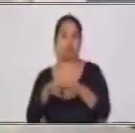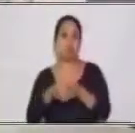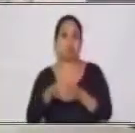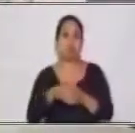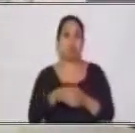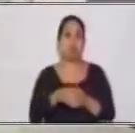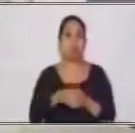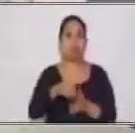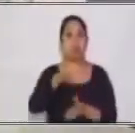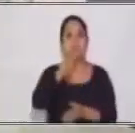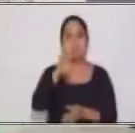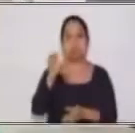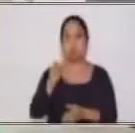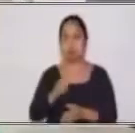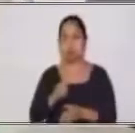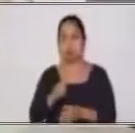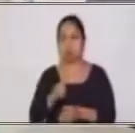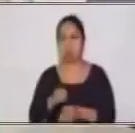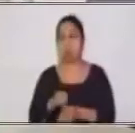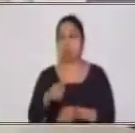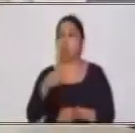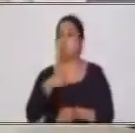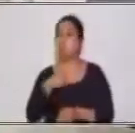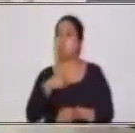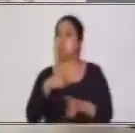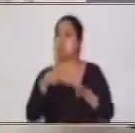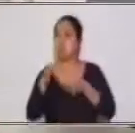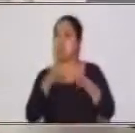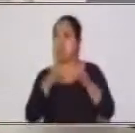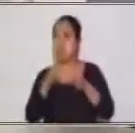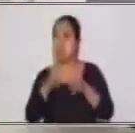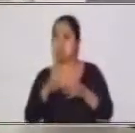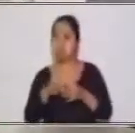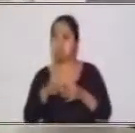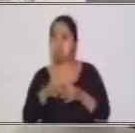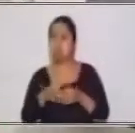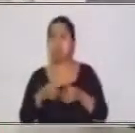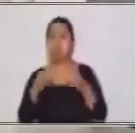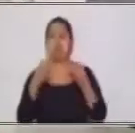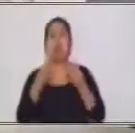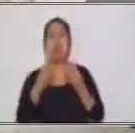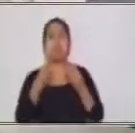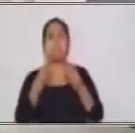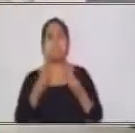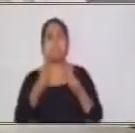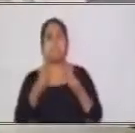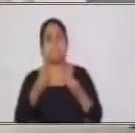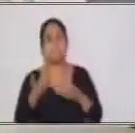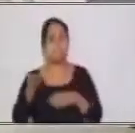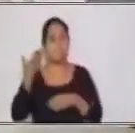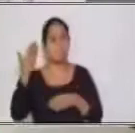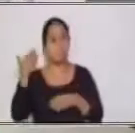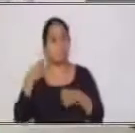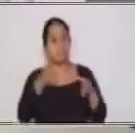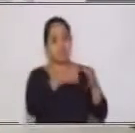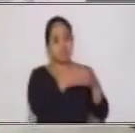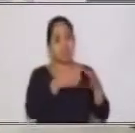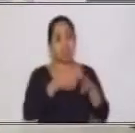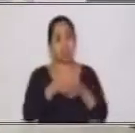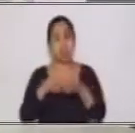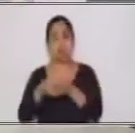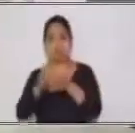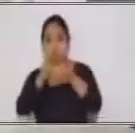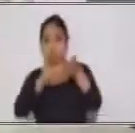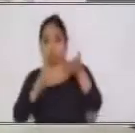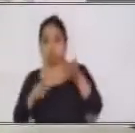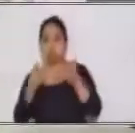de finalizar quiero explicarles que aquí todavía existen más corrientes literarias y también más generaciones. Solo que aquí les